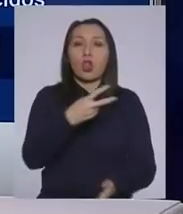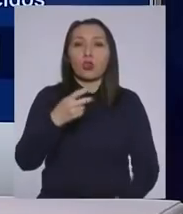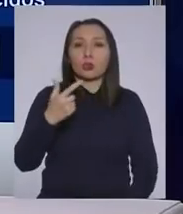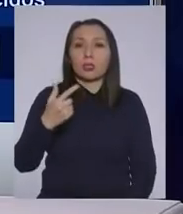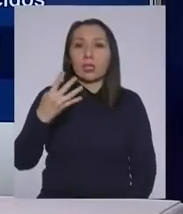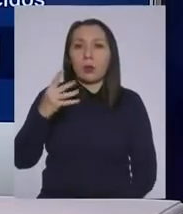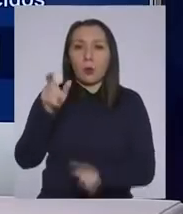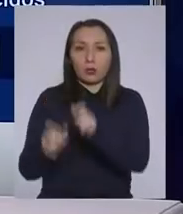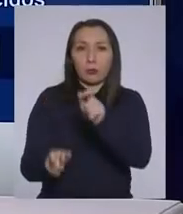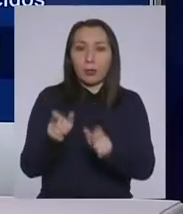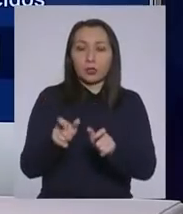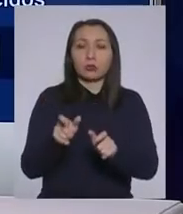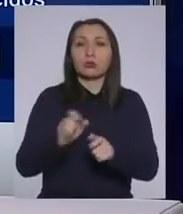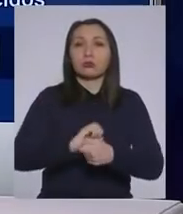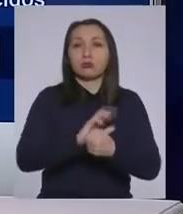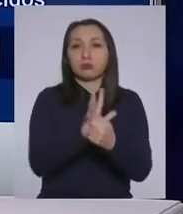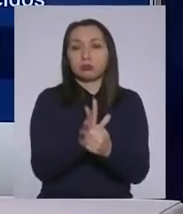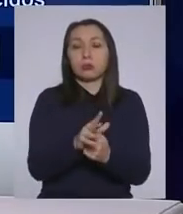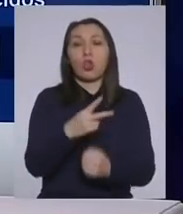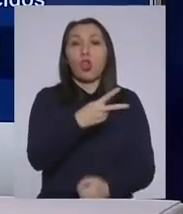309.274 casos, con